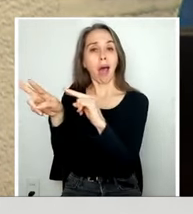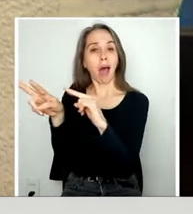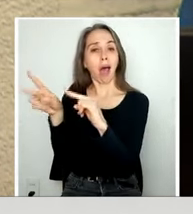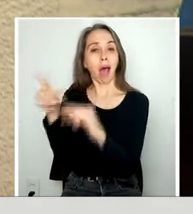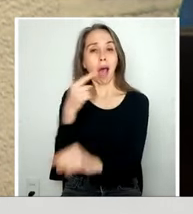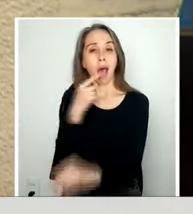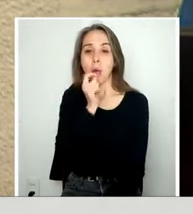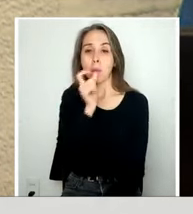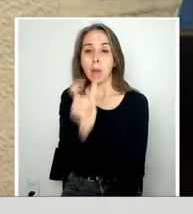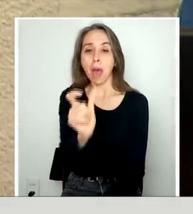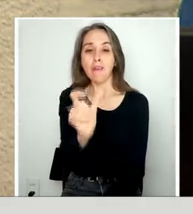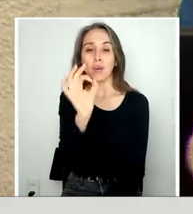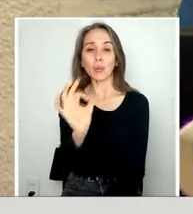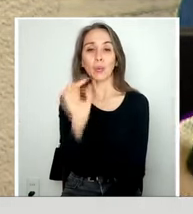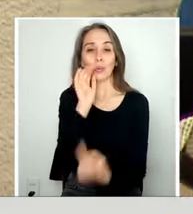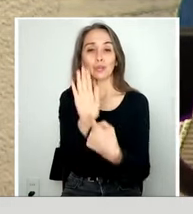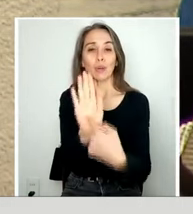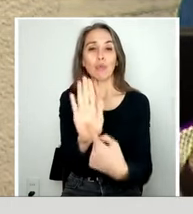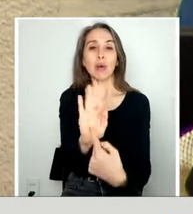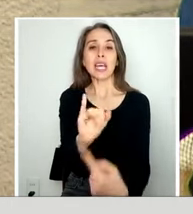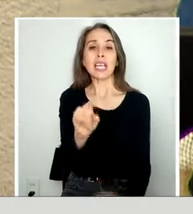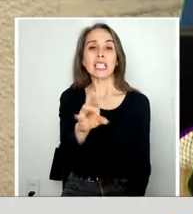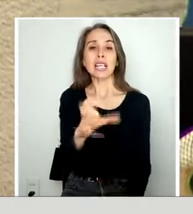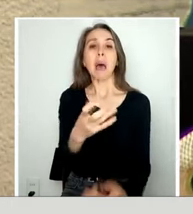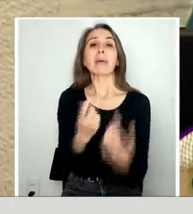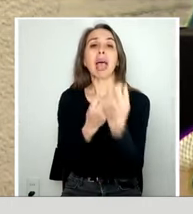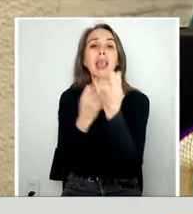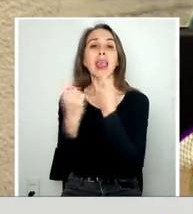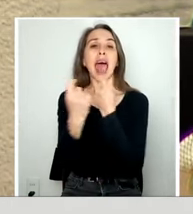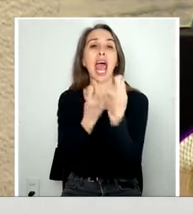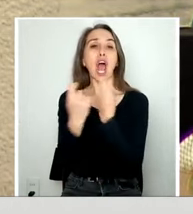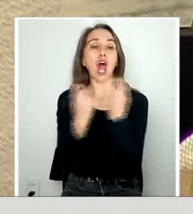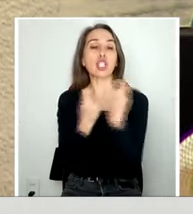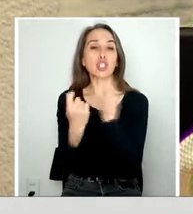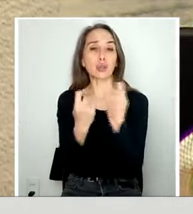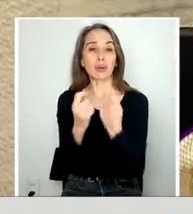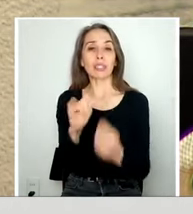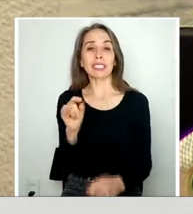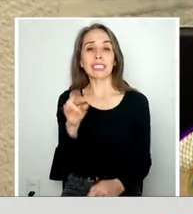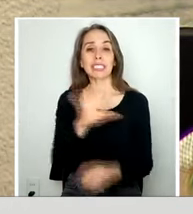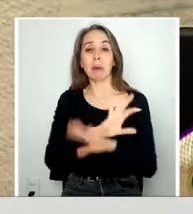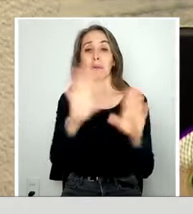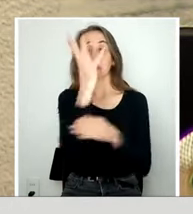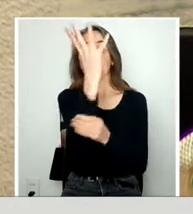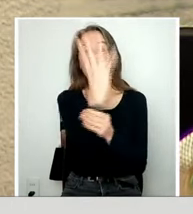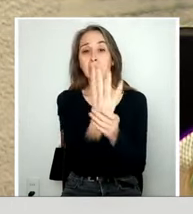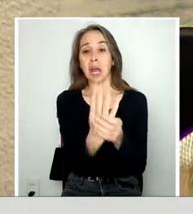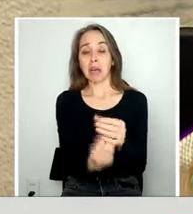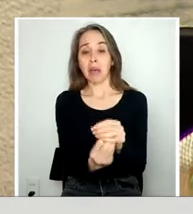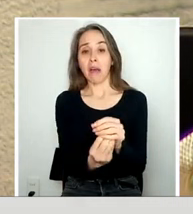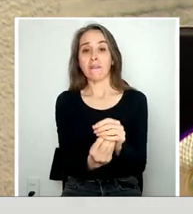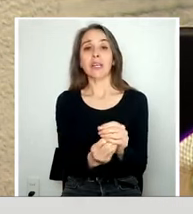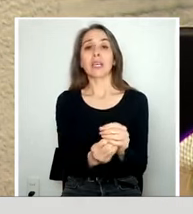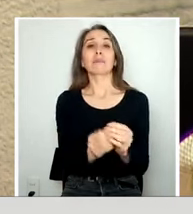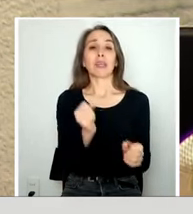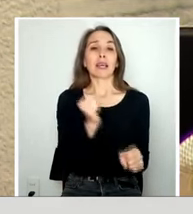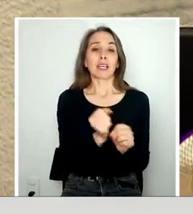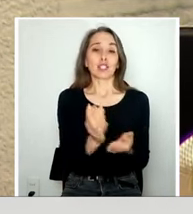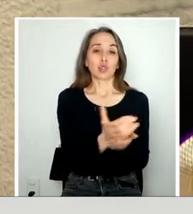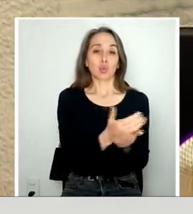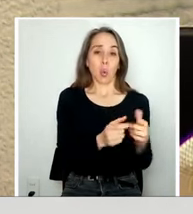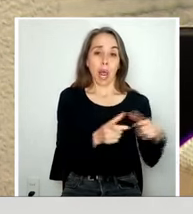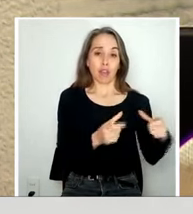las isapres son un negocio si las isapres desaparecen esas cotizaciones de la gente que gana más